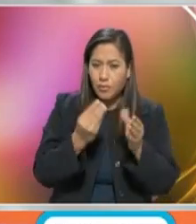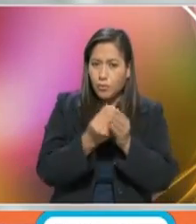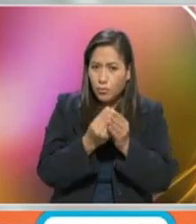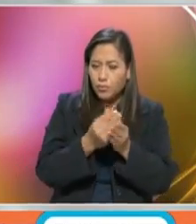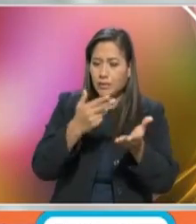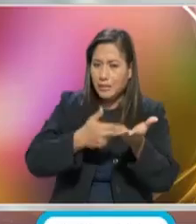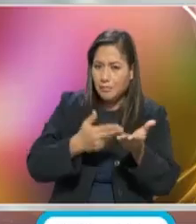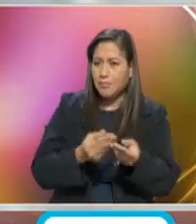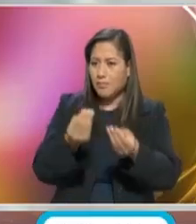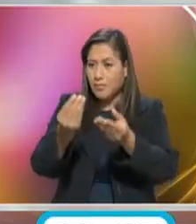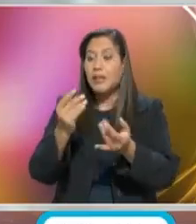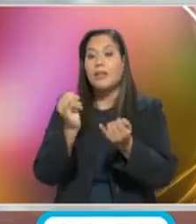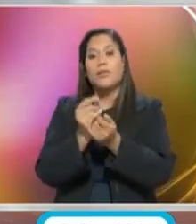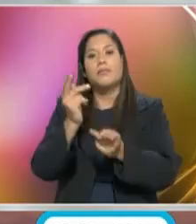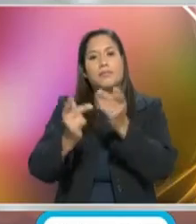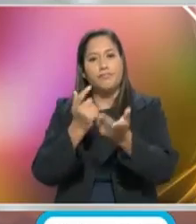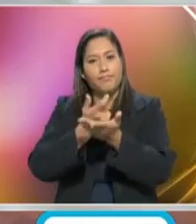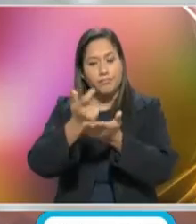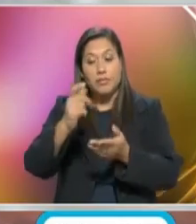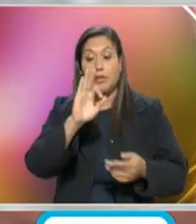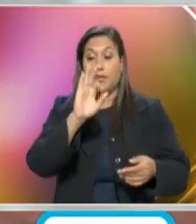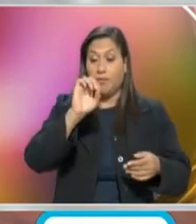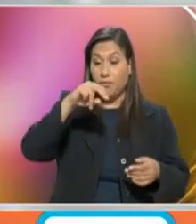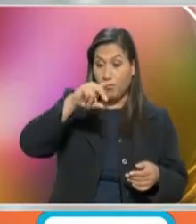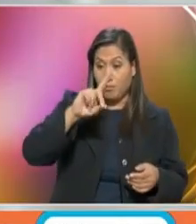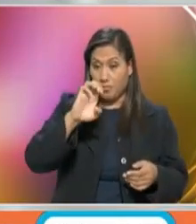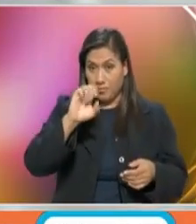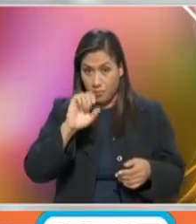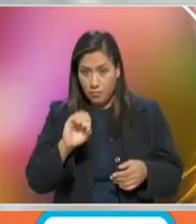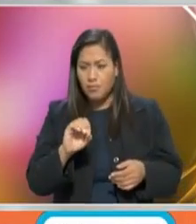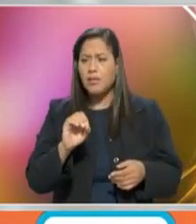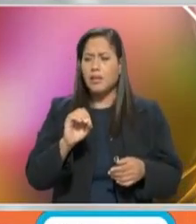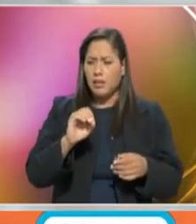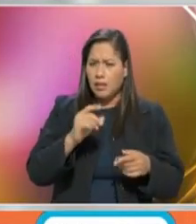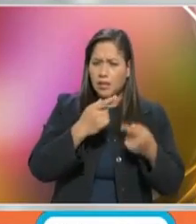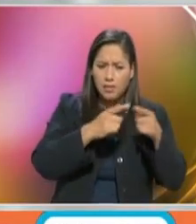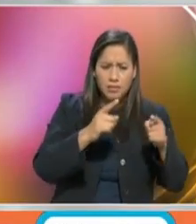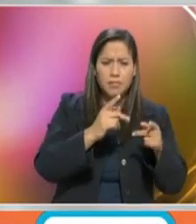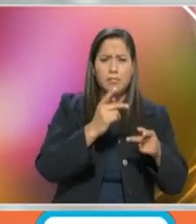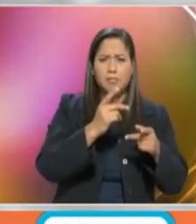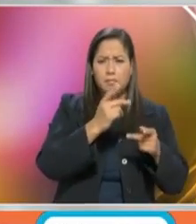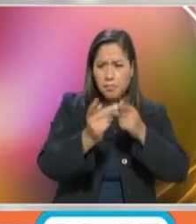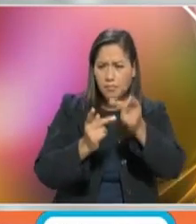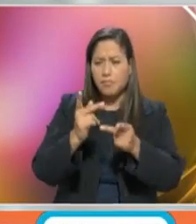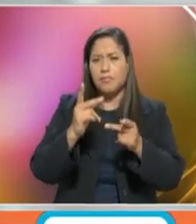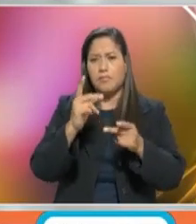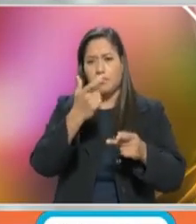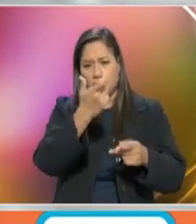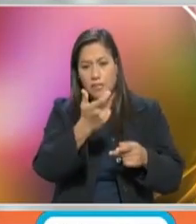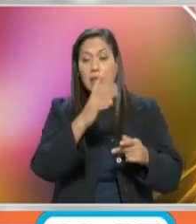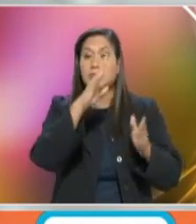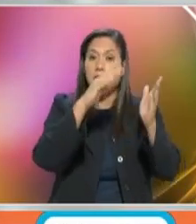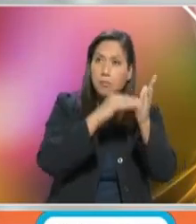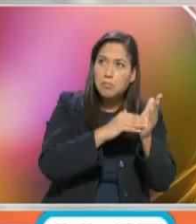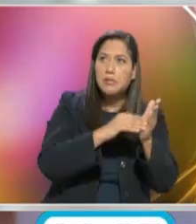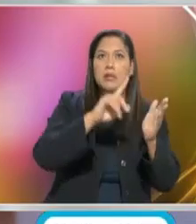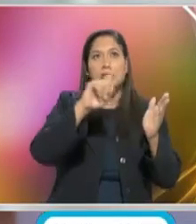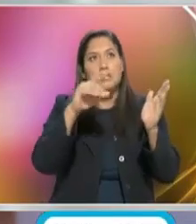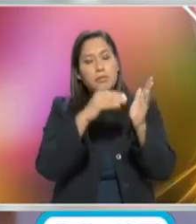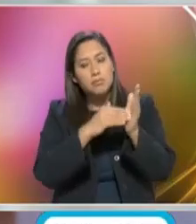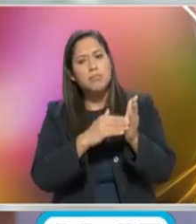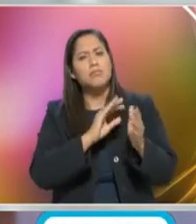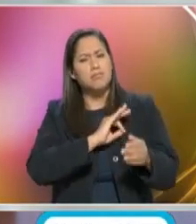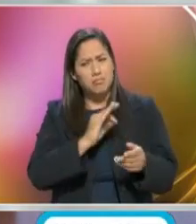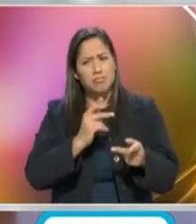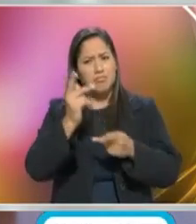y también financieras. Fondeso ofrece una diversidad de productos financieros, así que se pueden acercar a pedir desde 5,000, 100,000